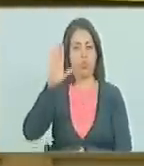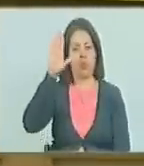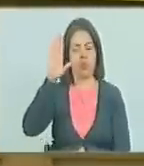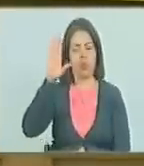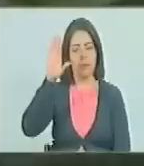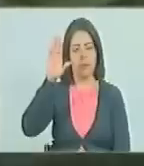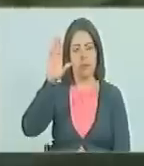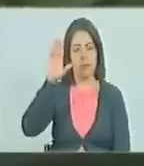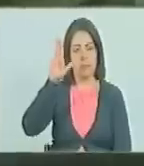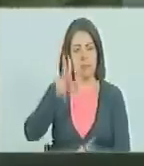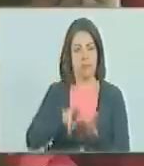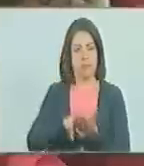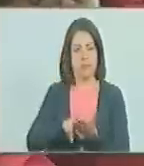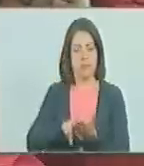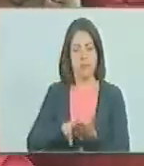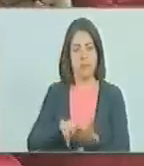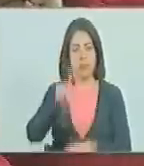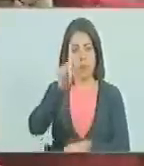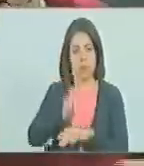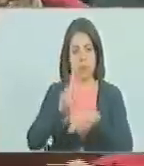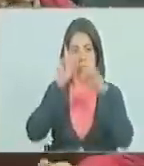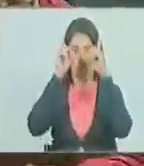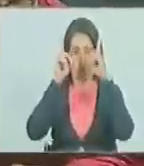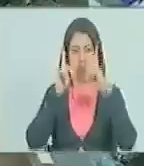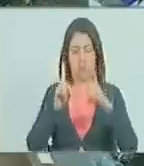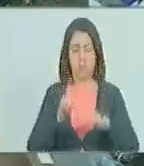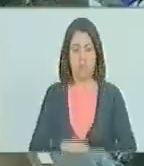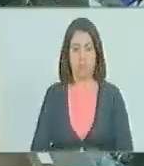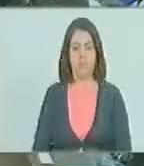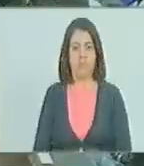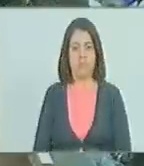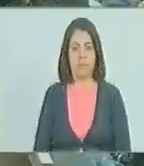sala de costumbre. Queda aprobado por unanimidad.